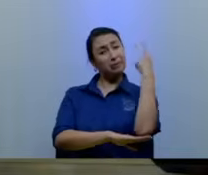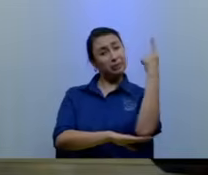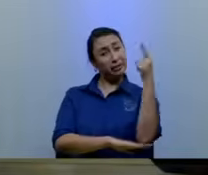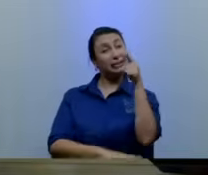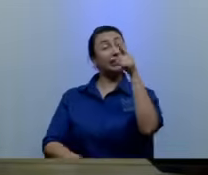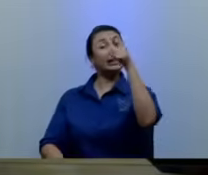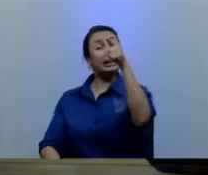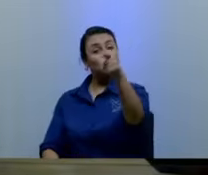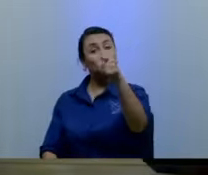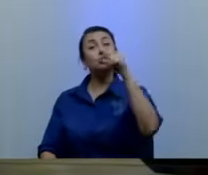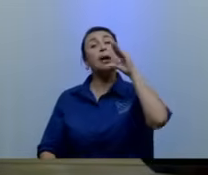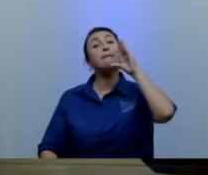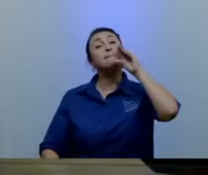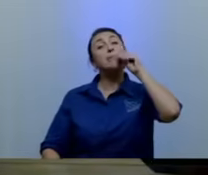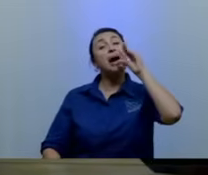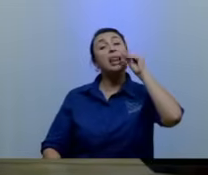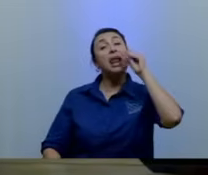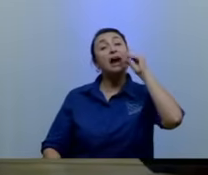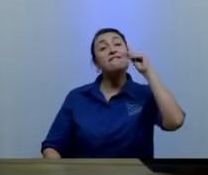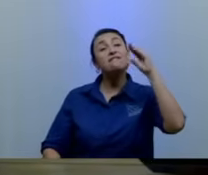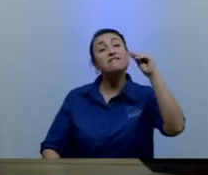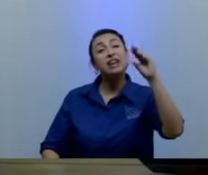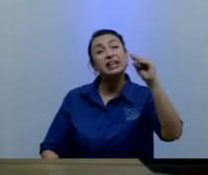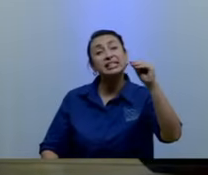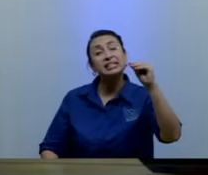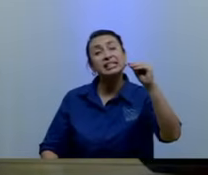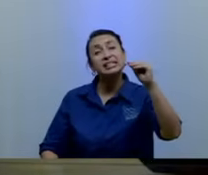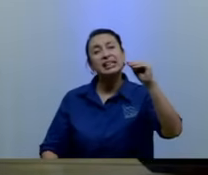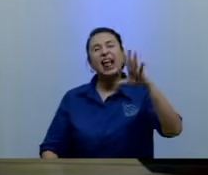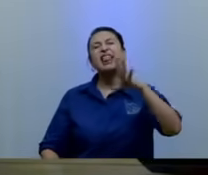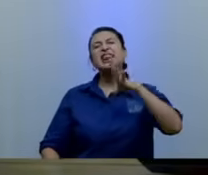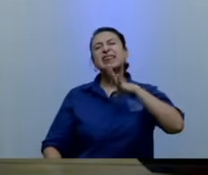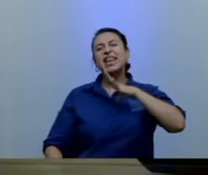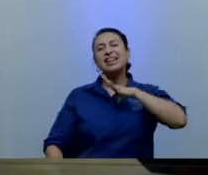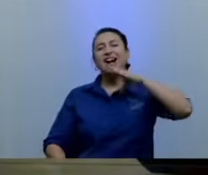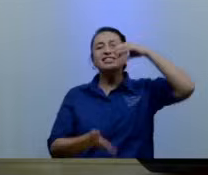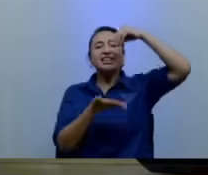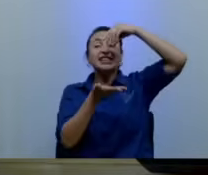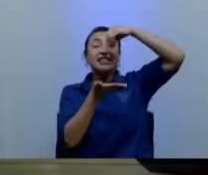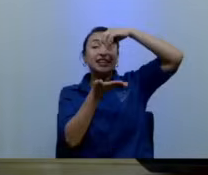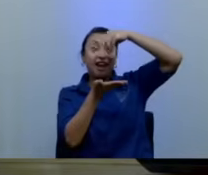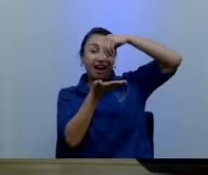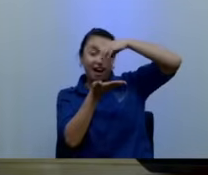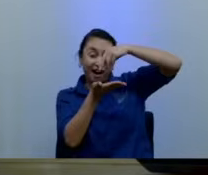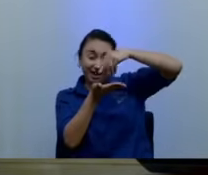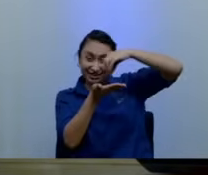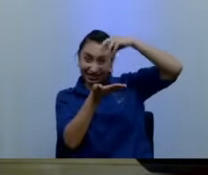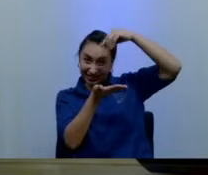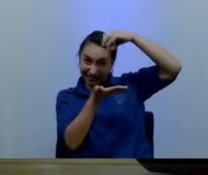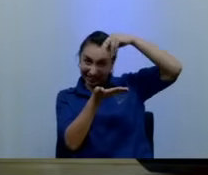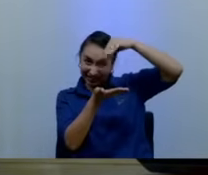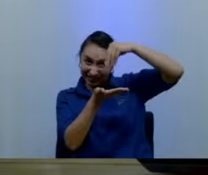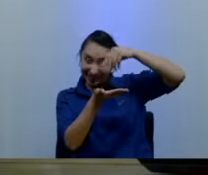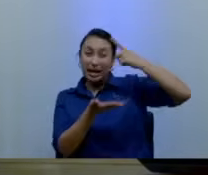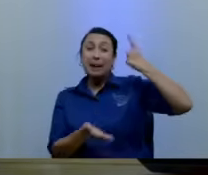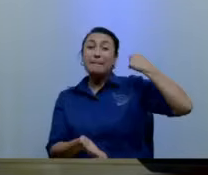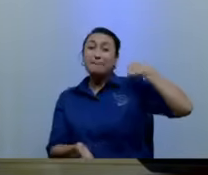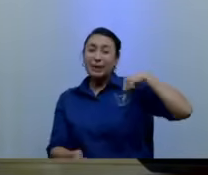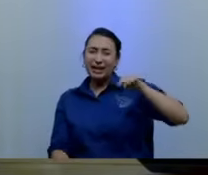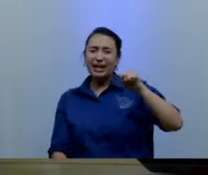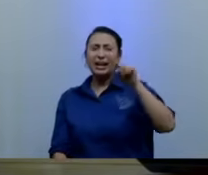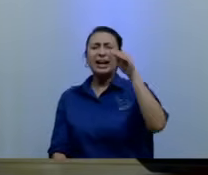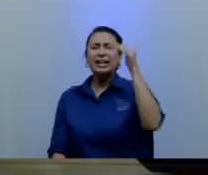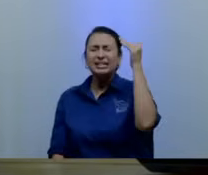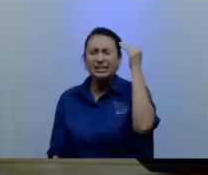Entonces, que vuestra conversación sea con sal, sazonada con la gracia, con la sal, para que sepamos